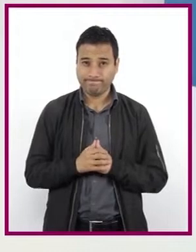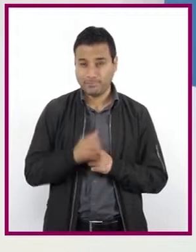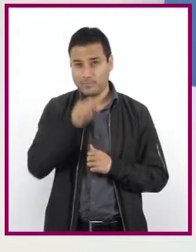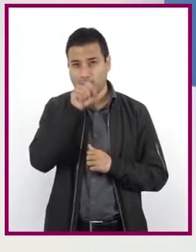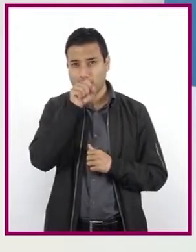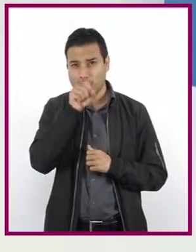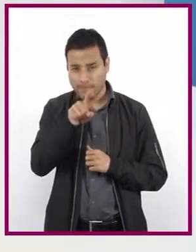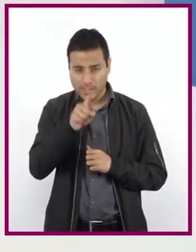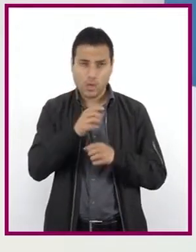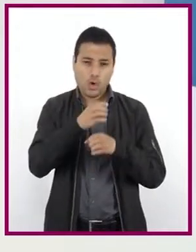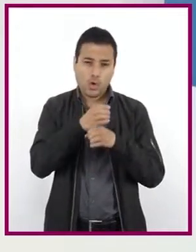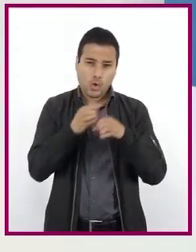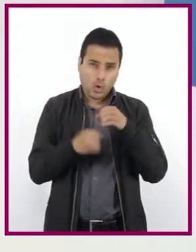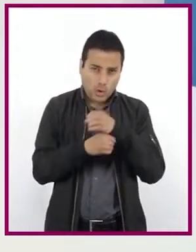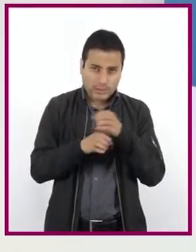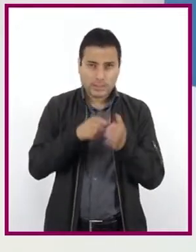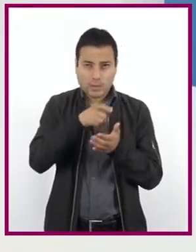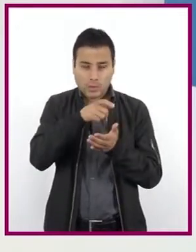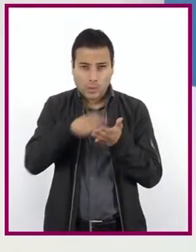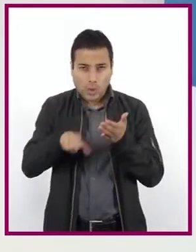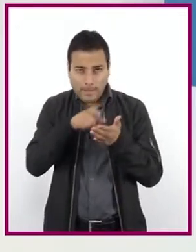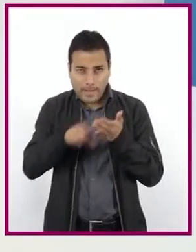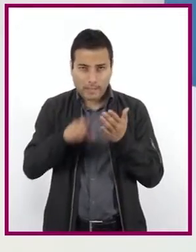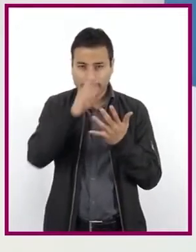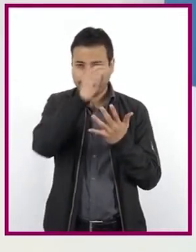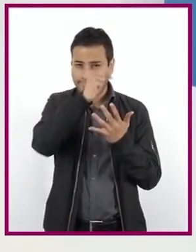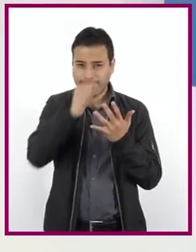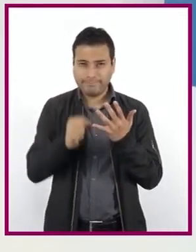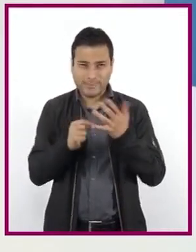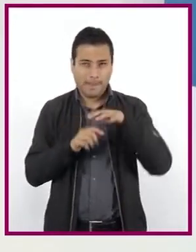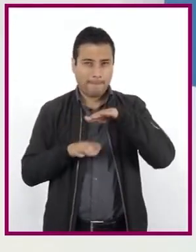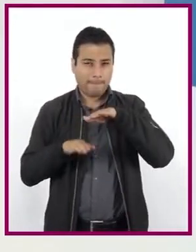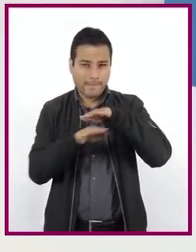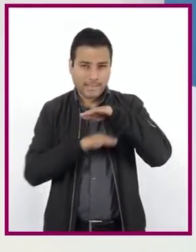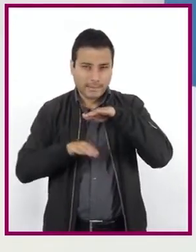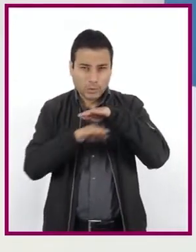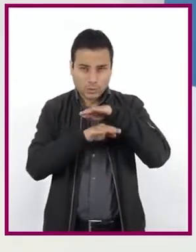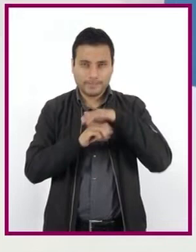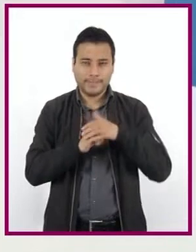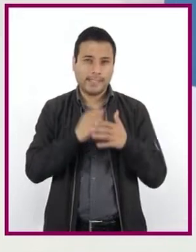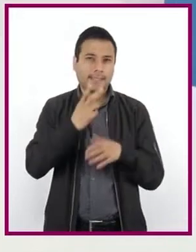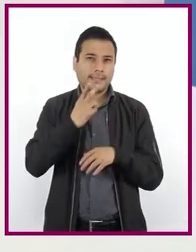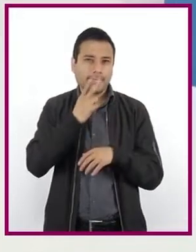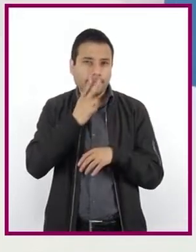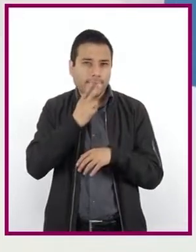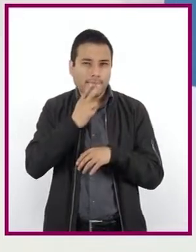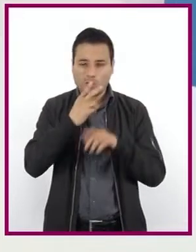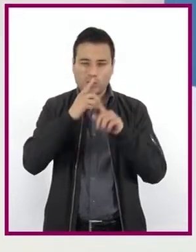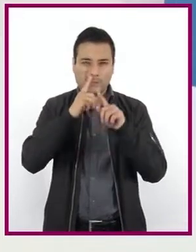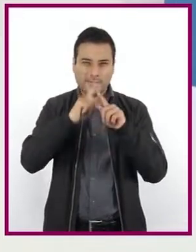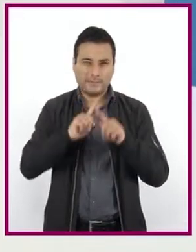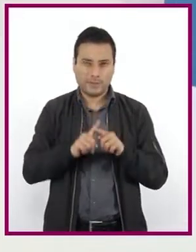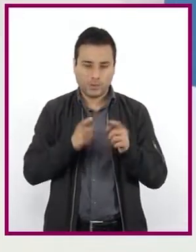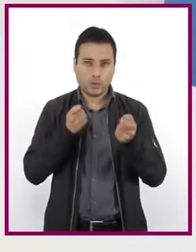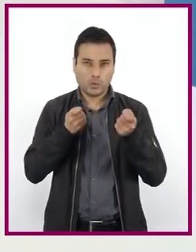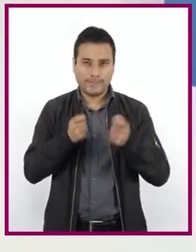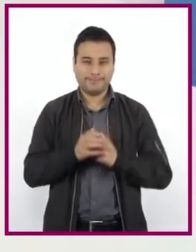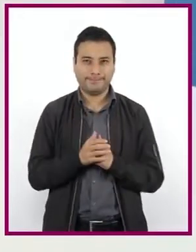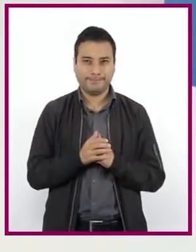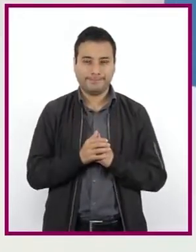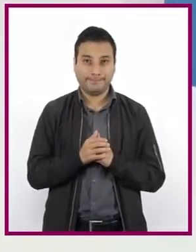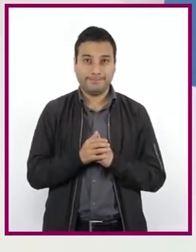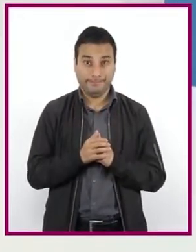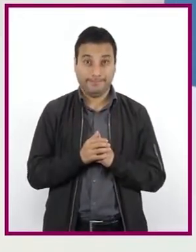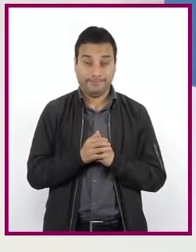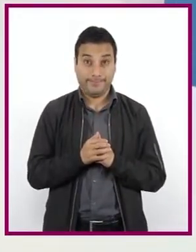bienes de consumo interno indispensables como el tabaco. Relacionado con el tema de hoy, en